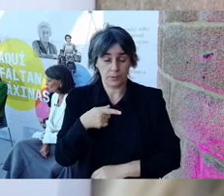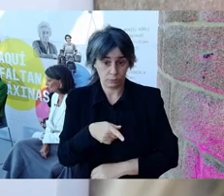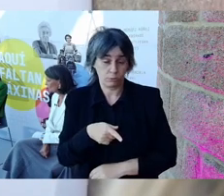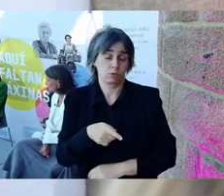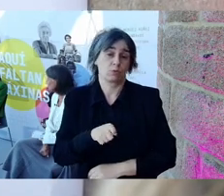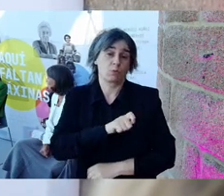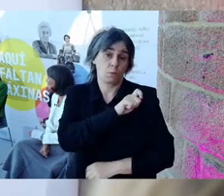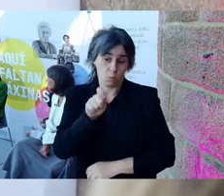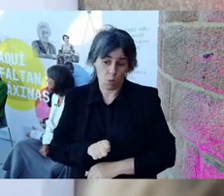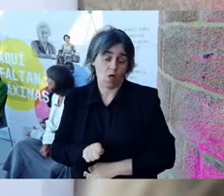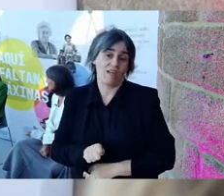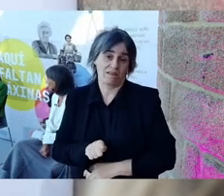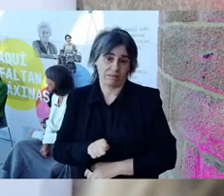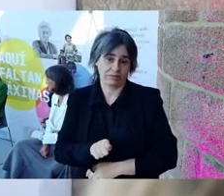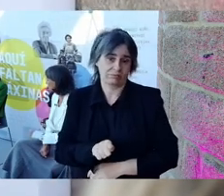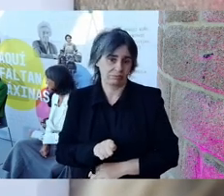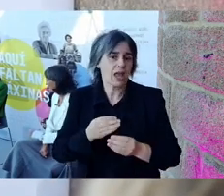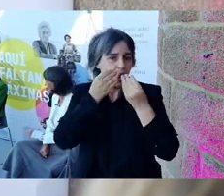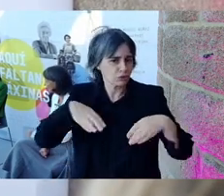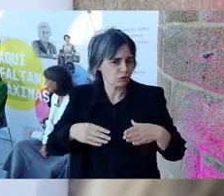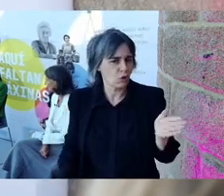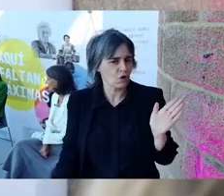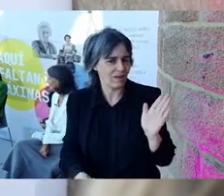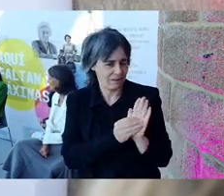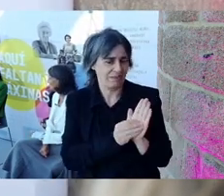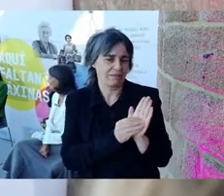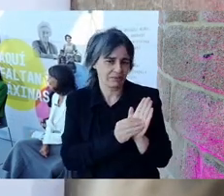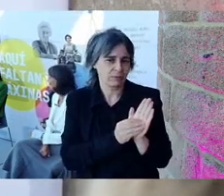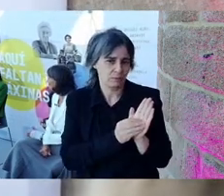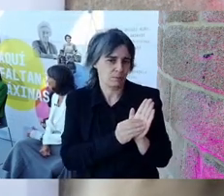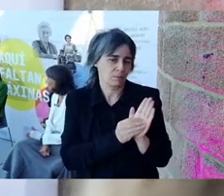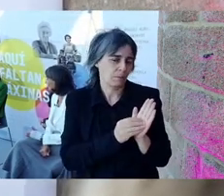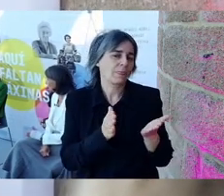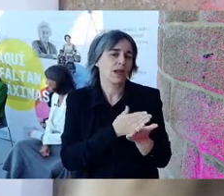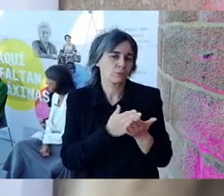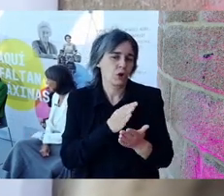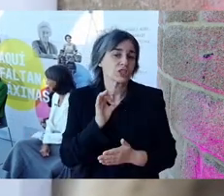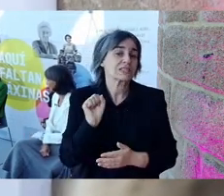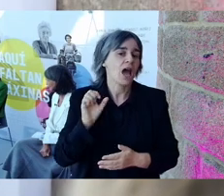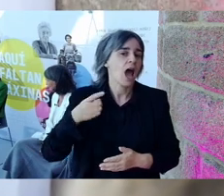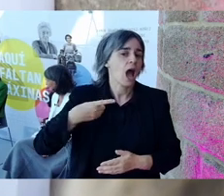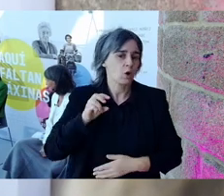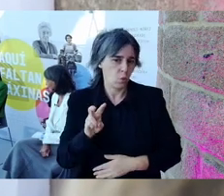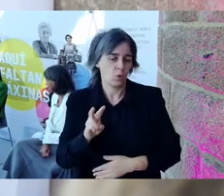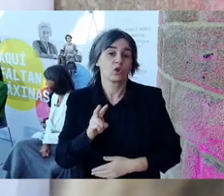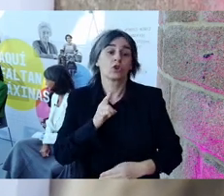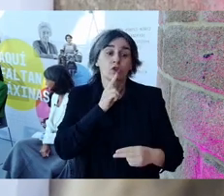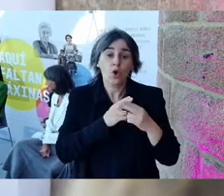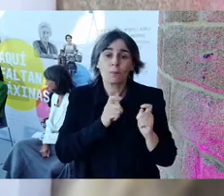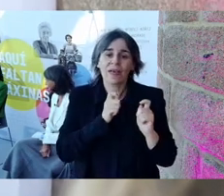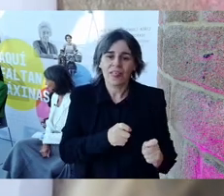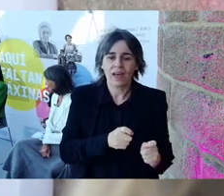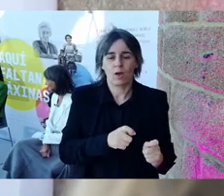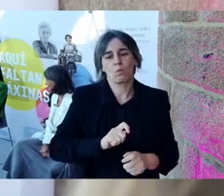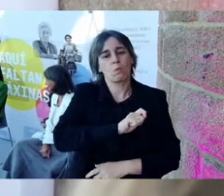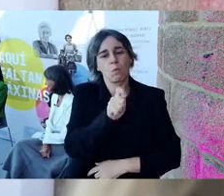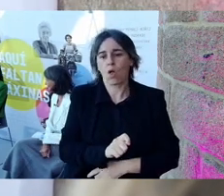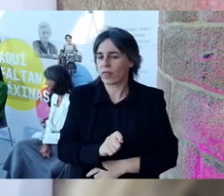historia, sobre todo en Los Anónimos de Sahagún, que es una crónica fascinante de esa época, como las malditas bodas.